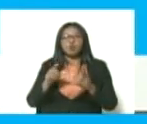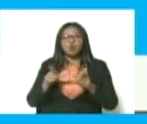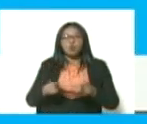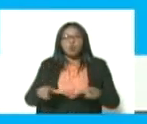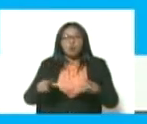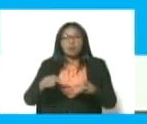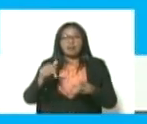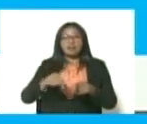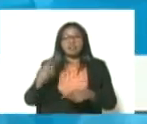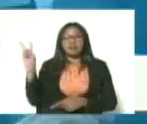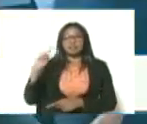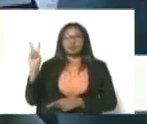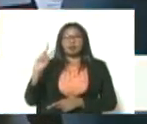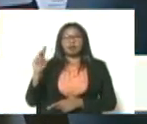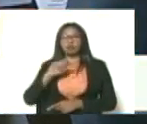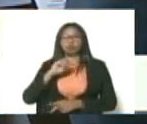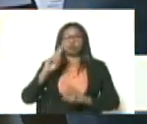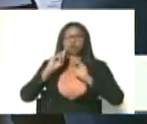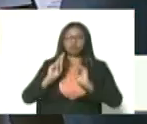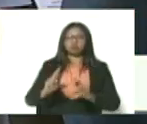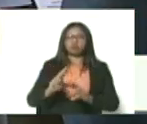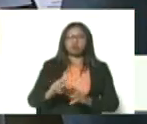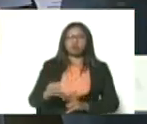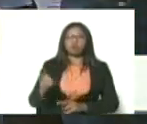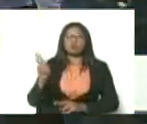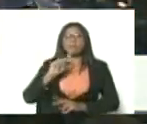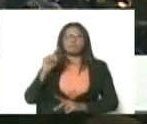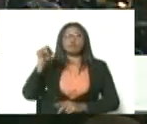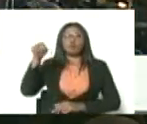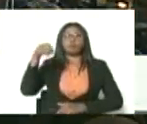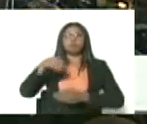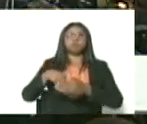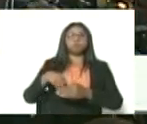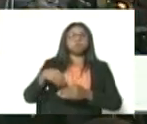venezolano. No te metas a loco, Iván Duque.